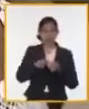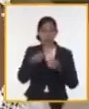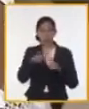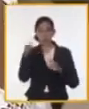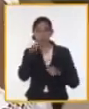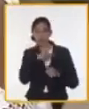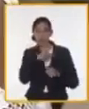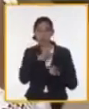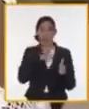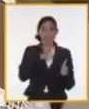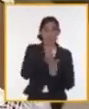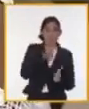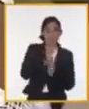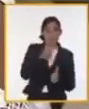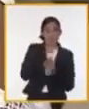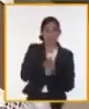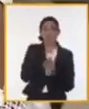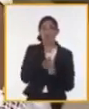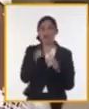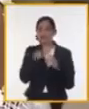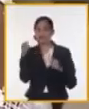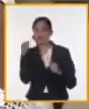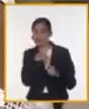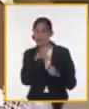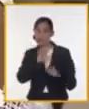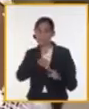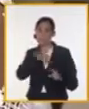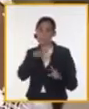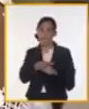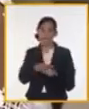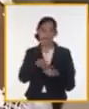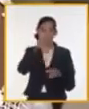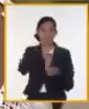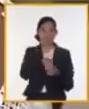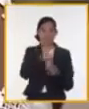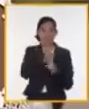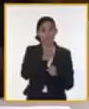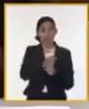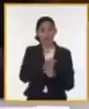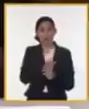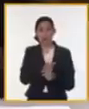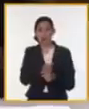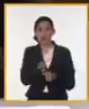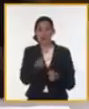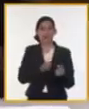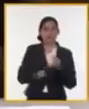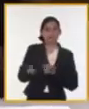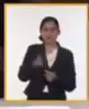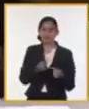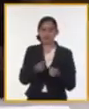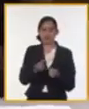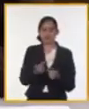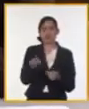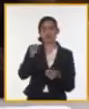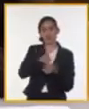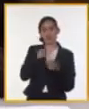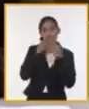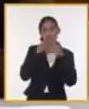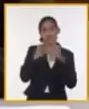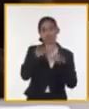asesorías técnicas a unidades productoras del sector y otras que no son del sector, tratando de buscar financiamiento. El compañero